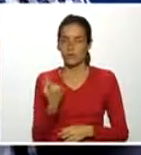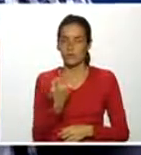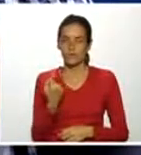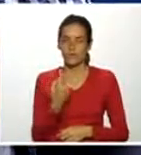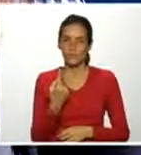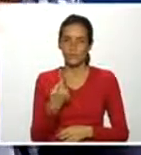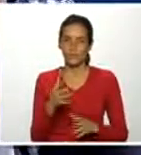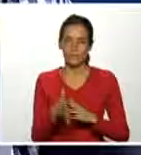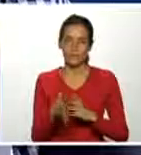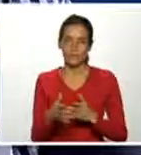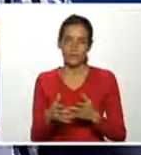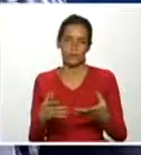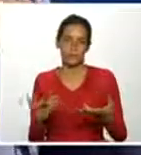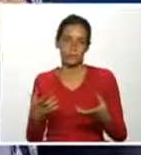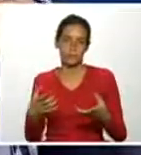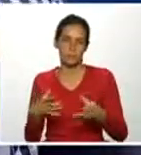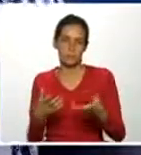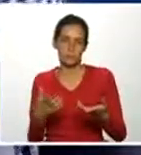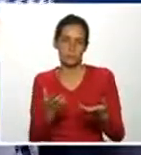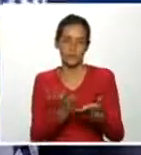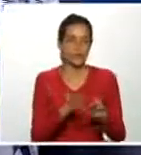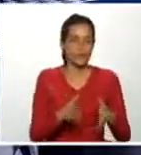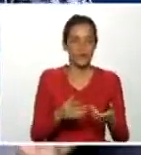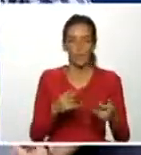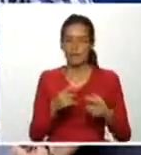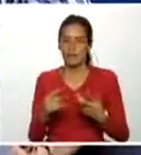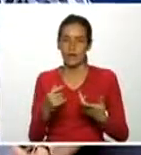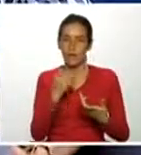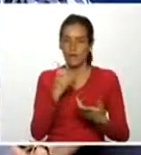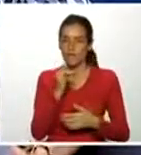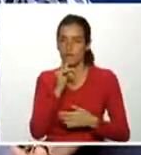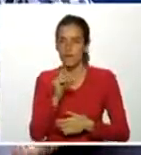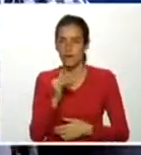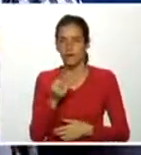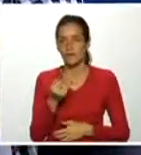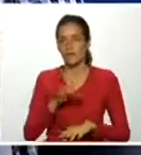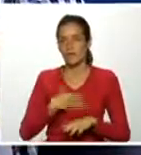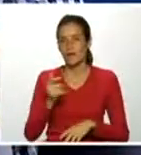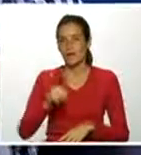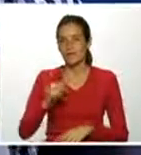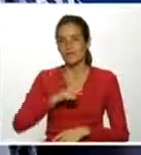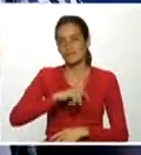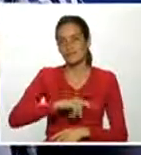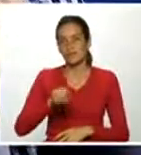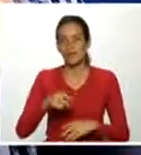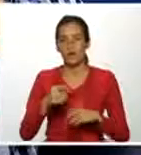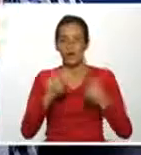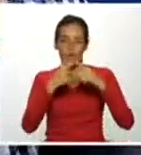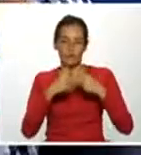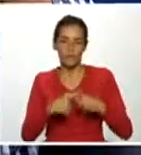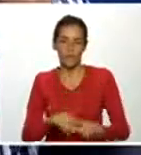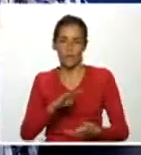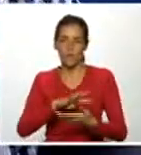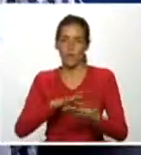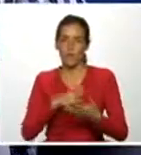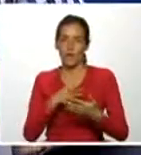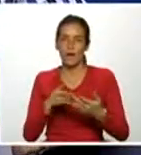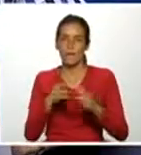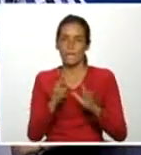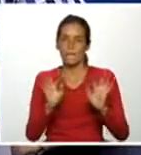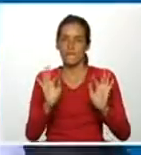que sea programador o estudiante de informática, profesional de la informática, porque aquí también necesitamos contadores, necesitamos